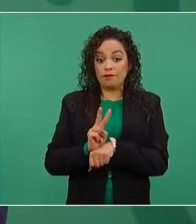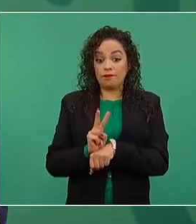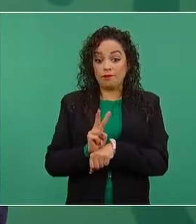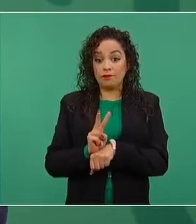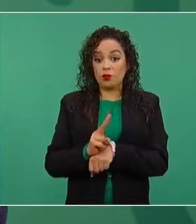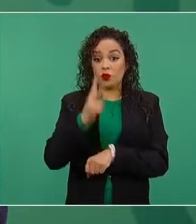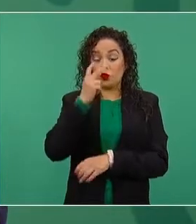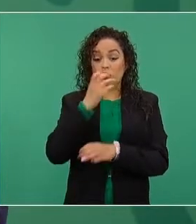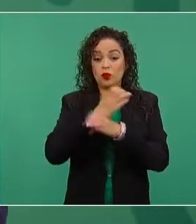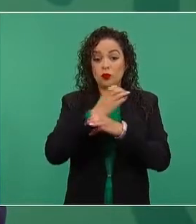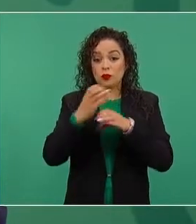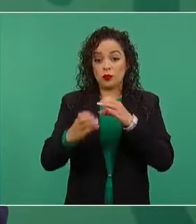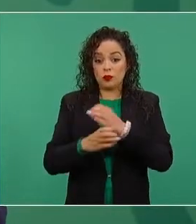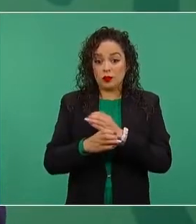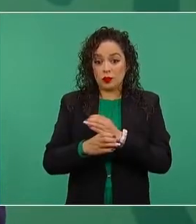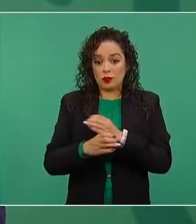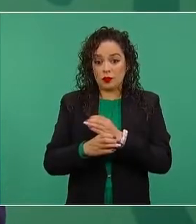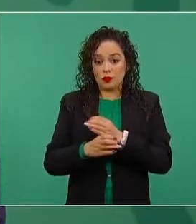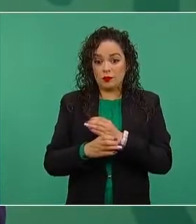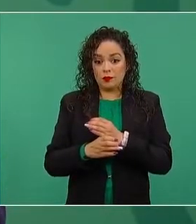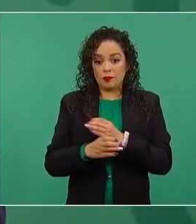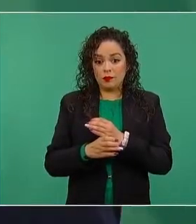solo dos: